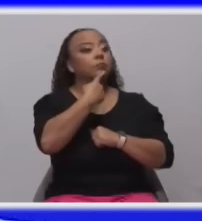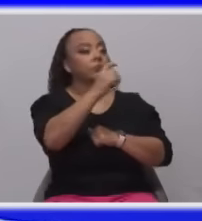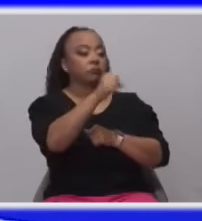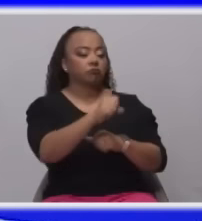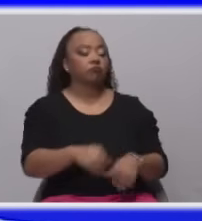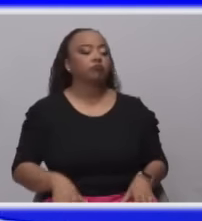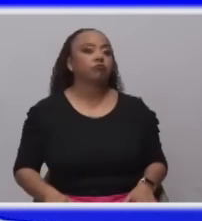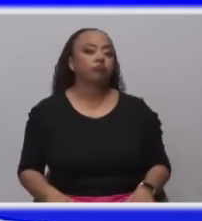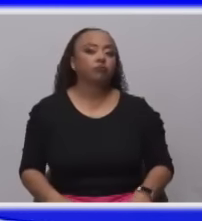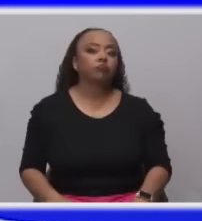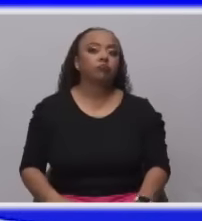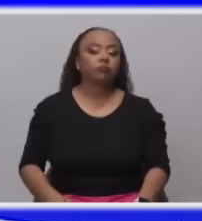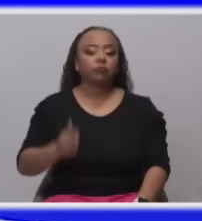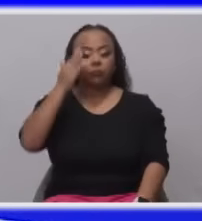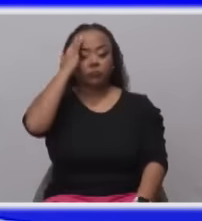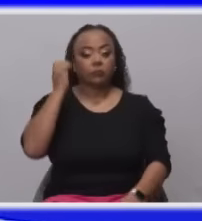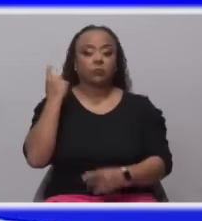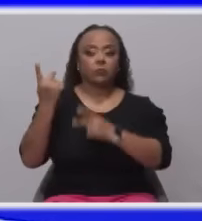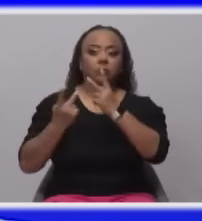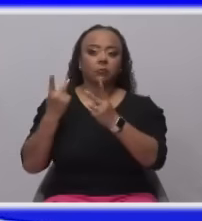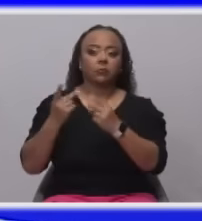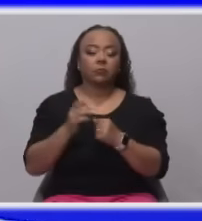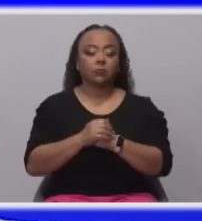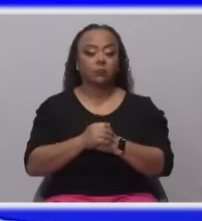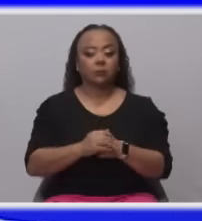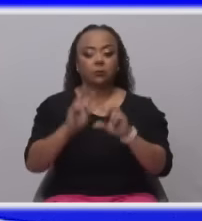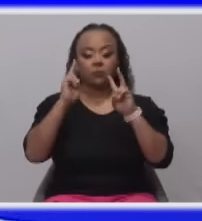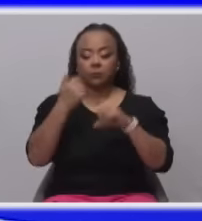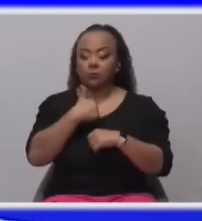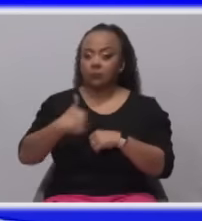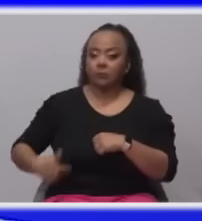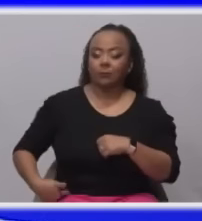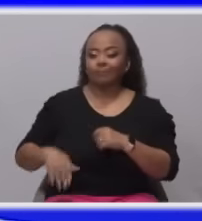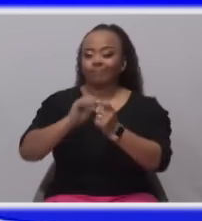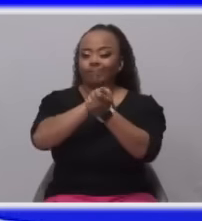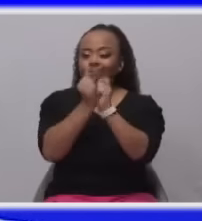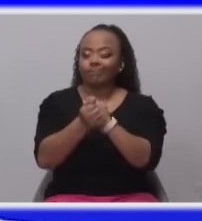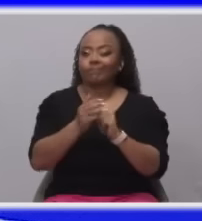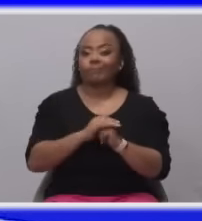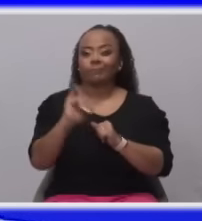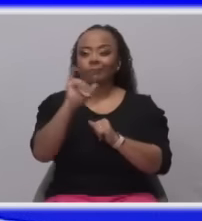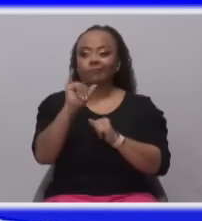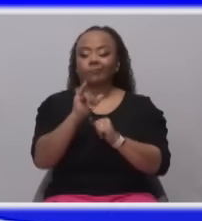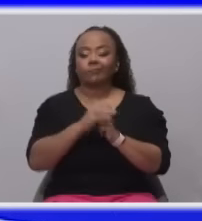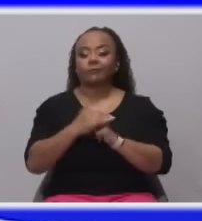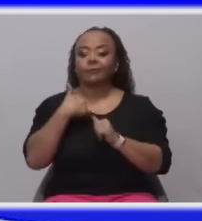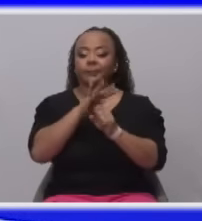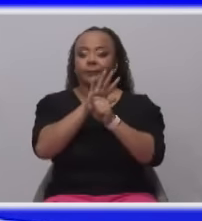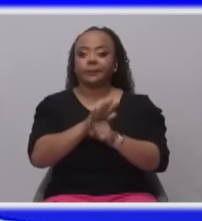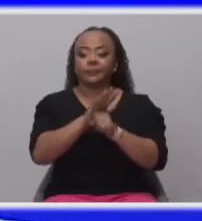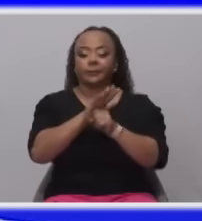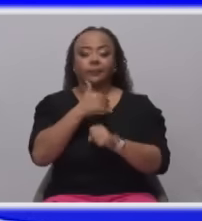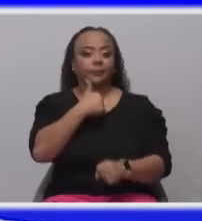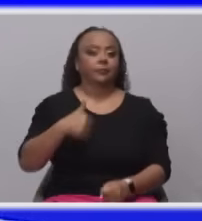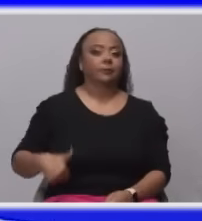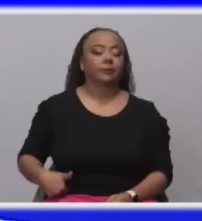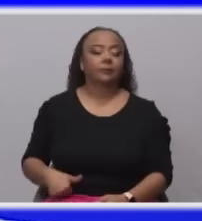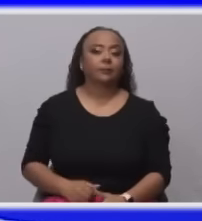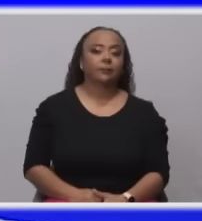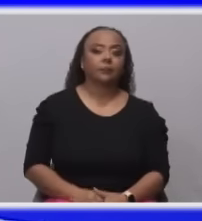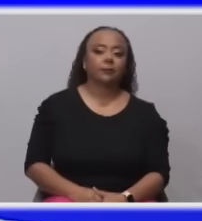sí porque es de visita el tema de herediano el cambio que también le provoca una presión a herediano